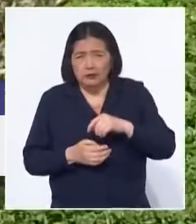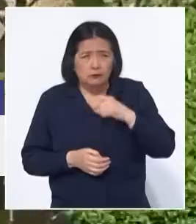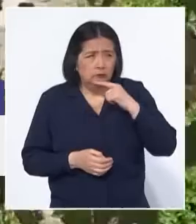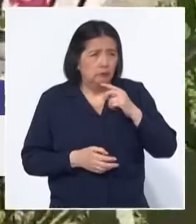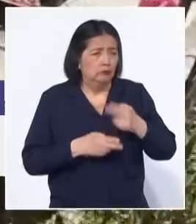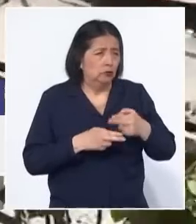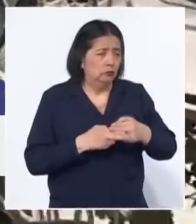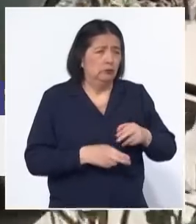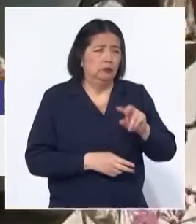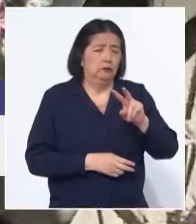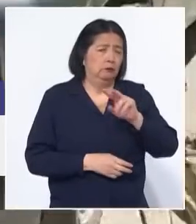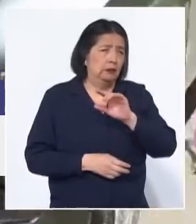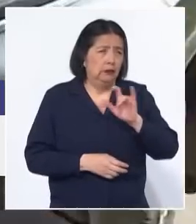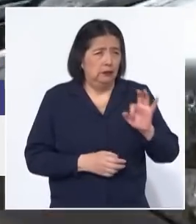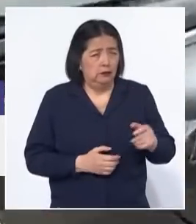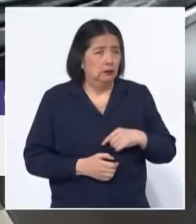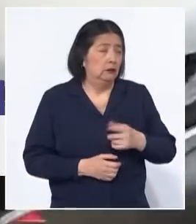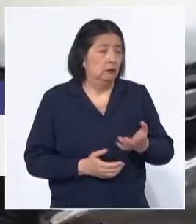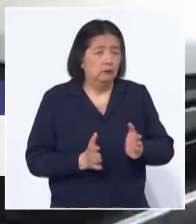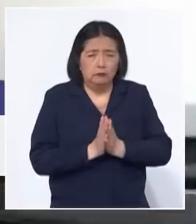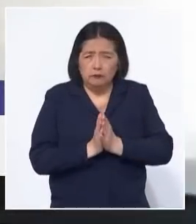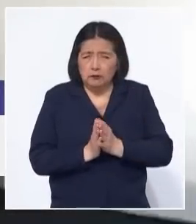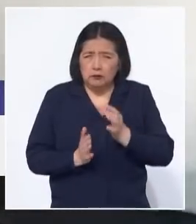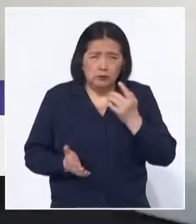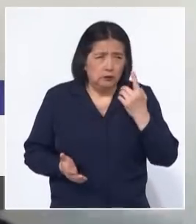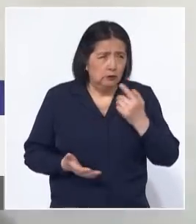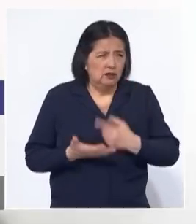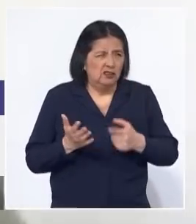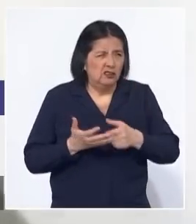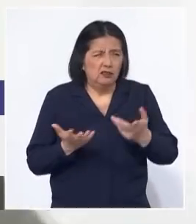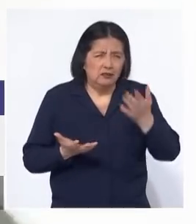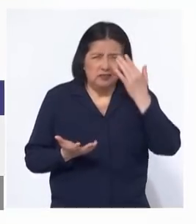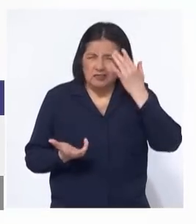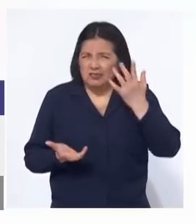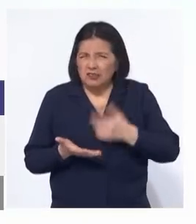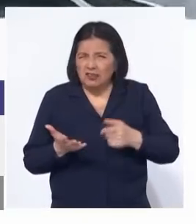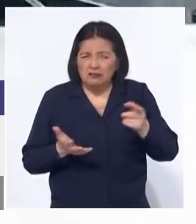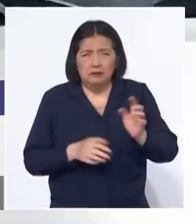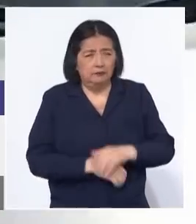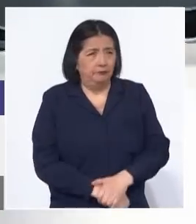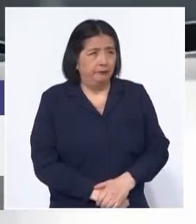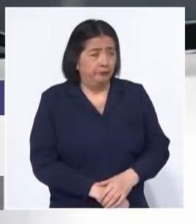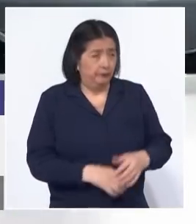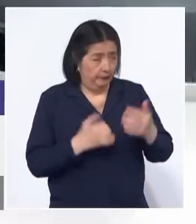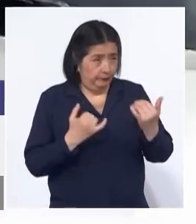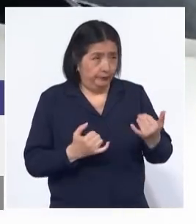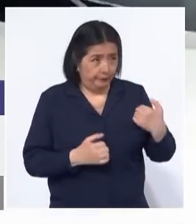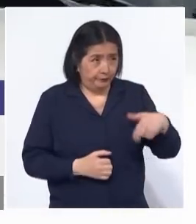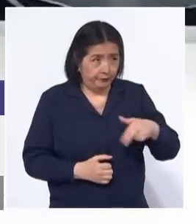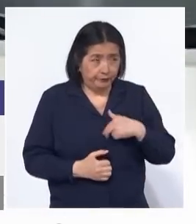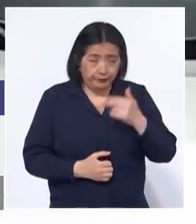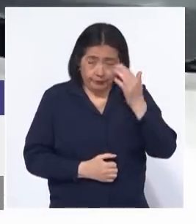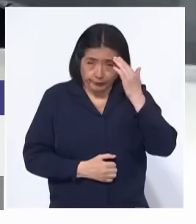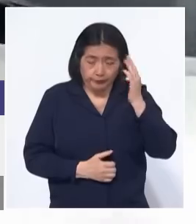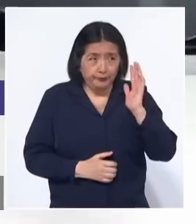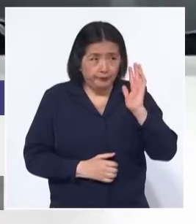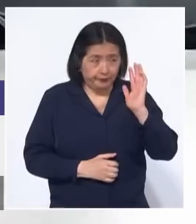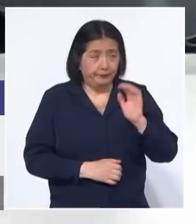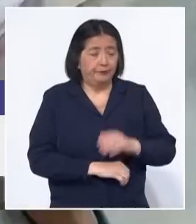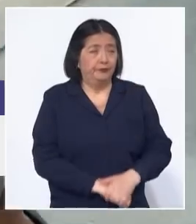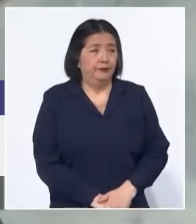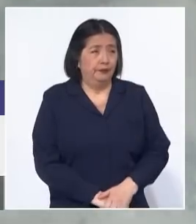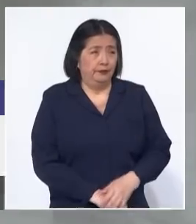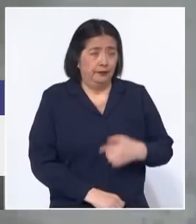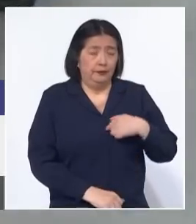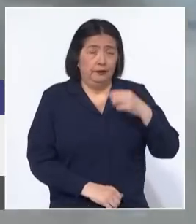Por favor, señor Jean-Paul, si nos puede comentar qué es lo que se ha podido recoger hasta este momento de este tema. Ahorita lo que sabemos es que creo